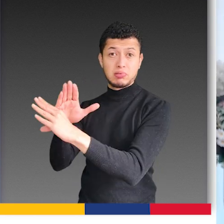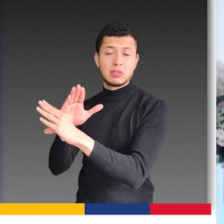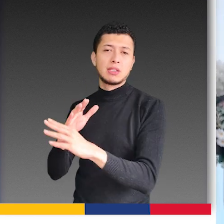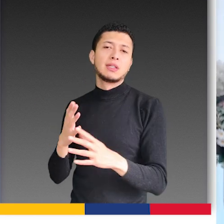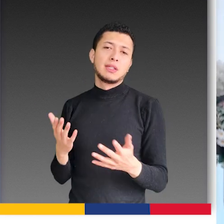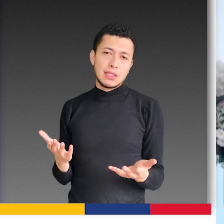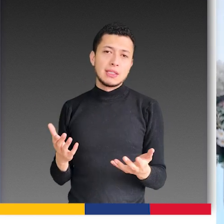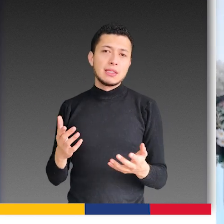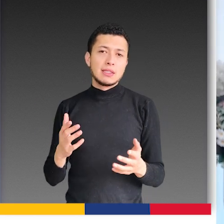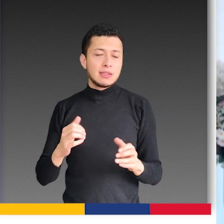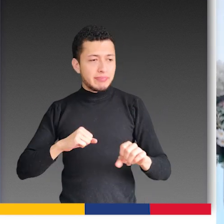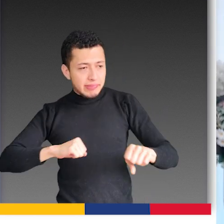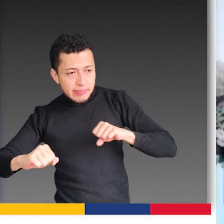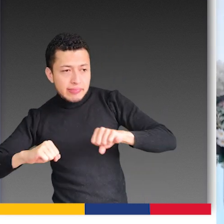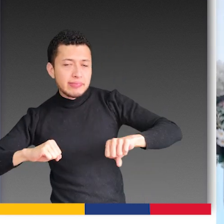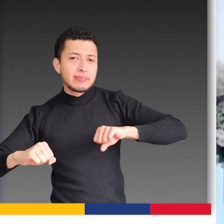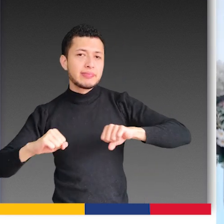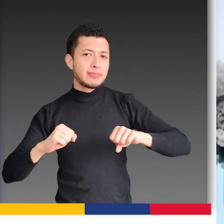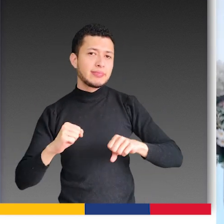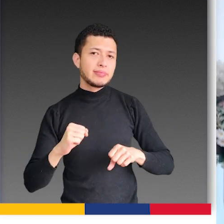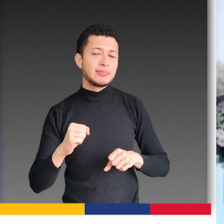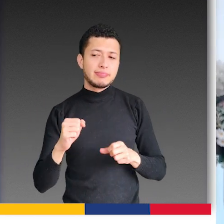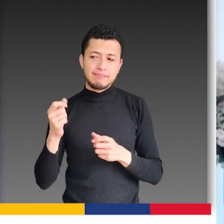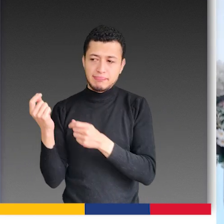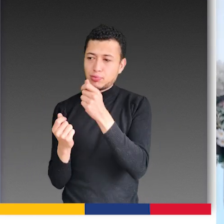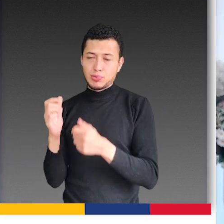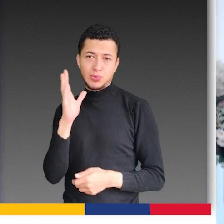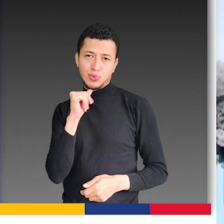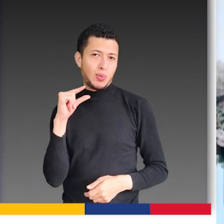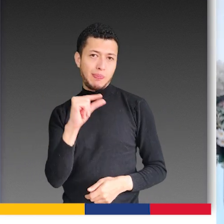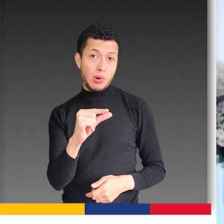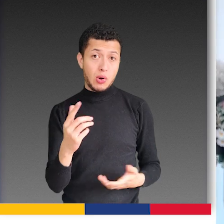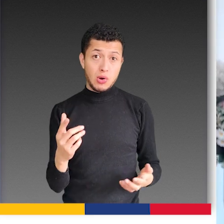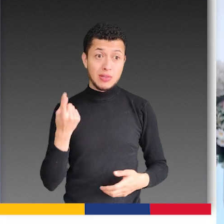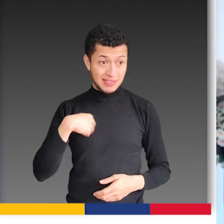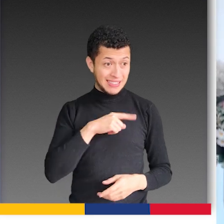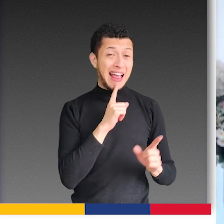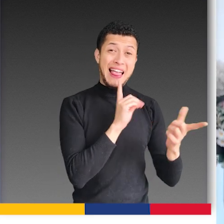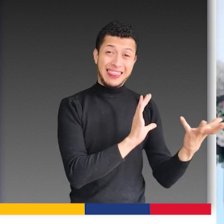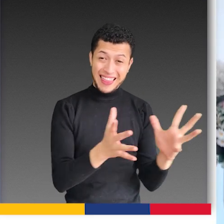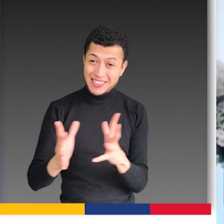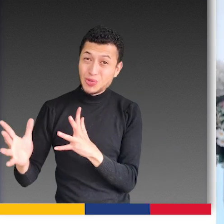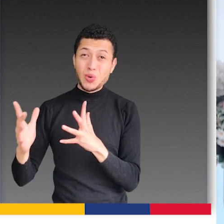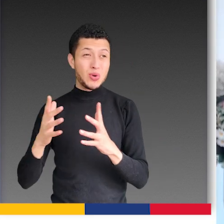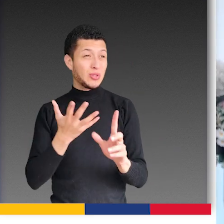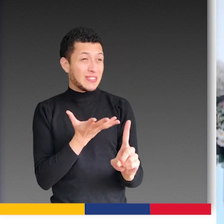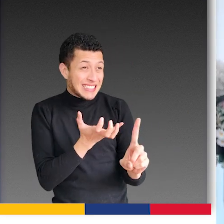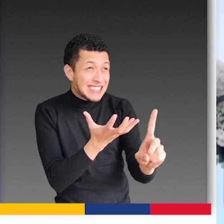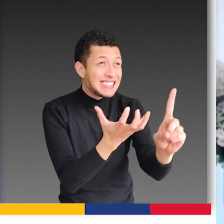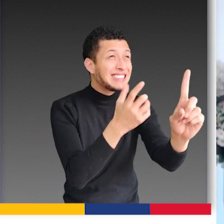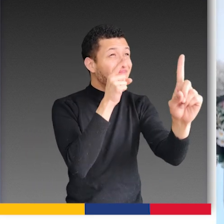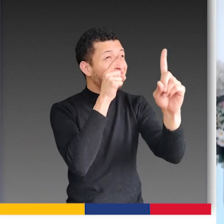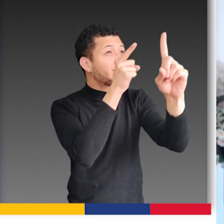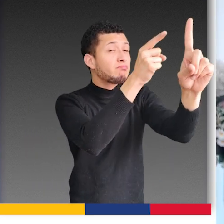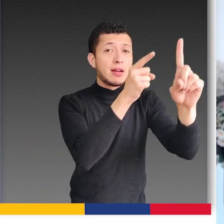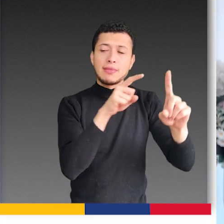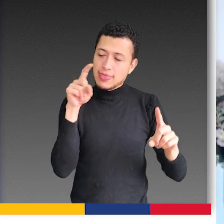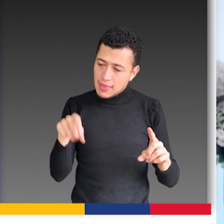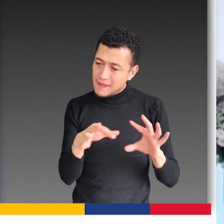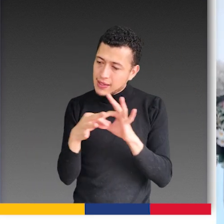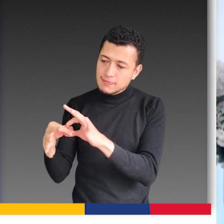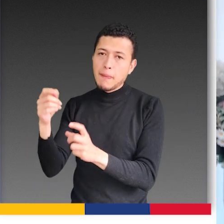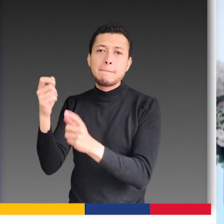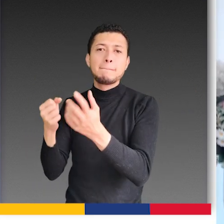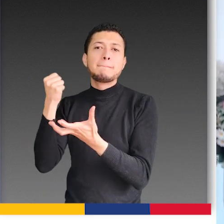con combate al racismo. Y entonces ahí se nos cae el discurso, ahí se nos caen las buenas